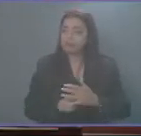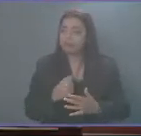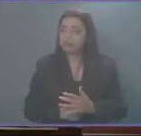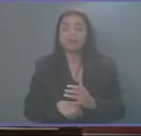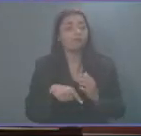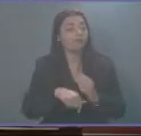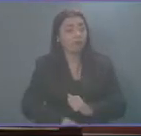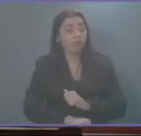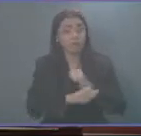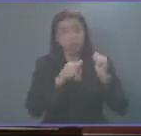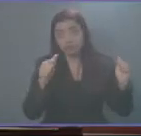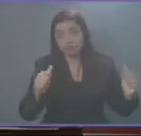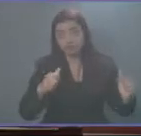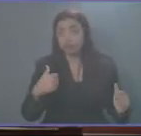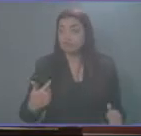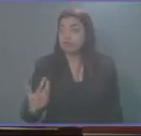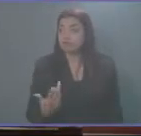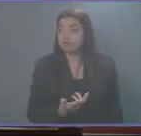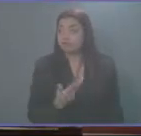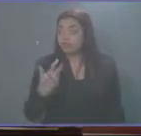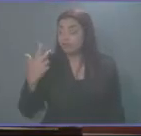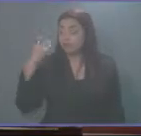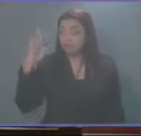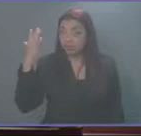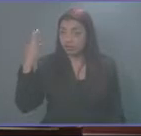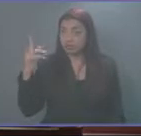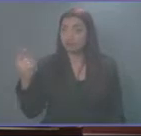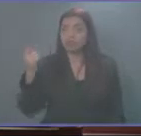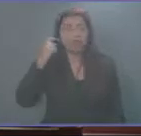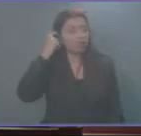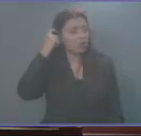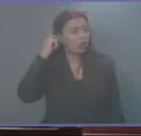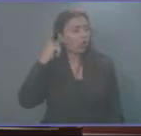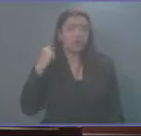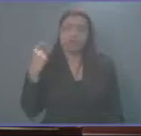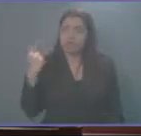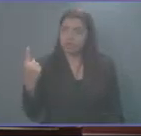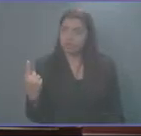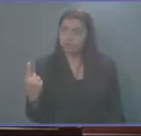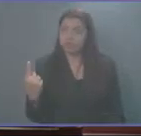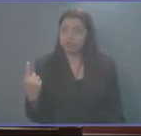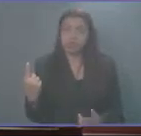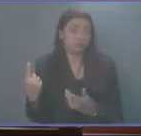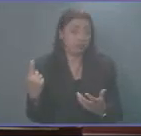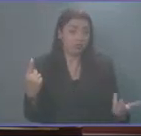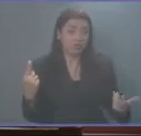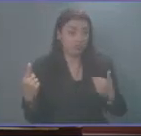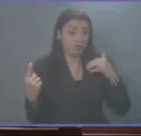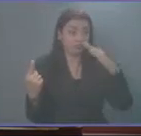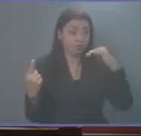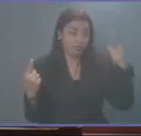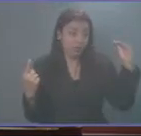mañana estamos homenajeando a un gran ciudadano de nuestro país.